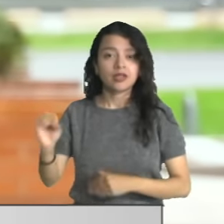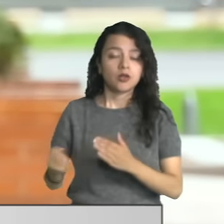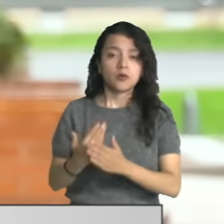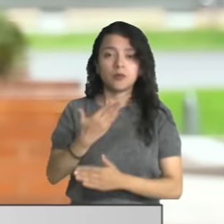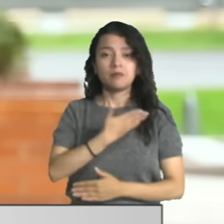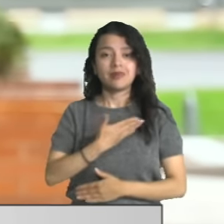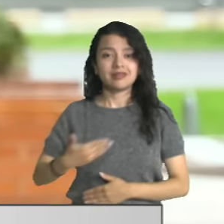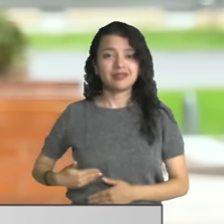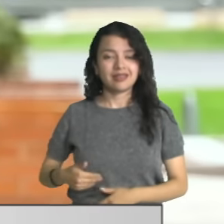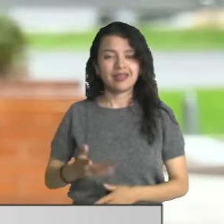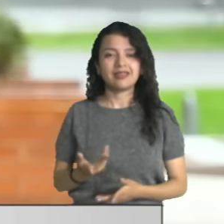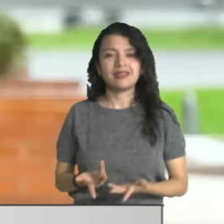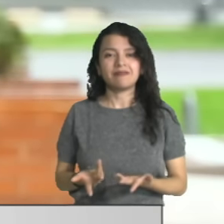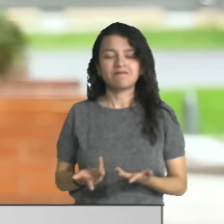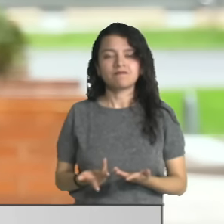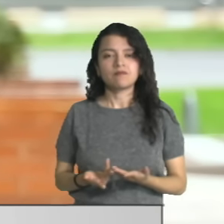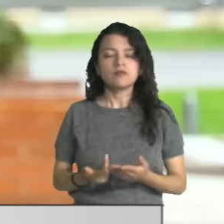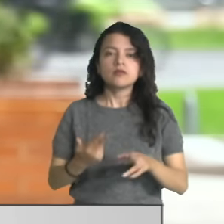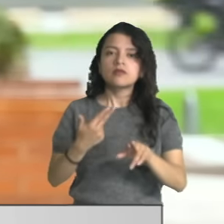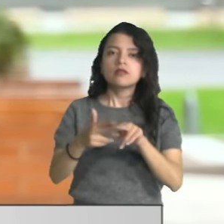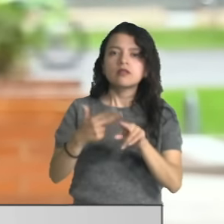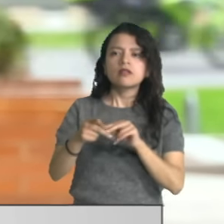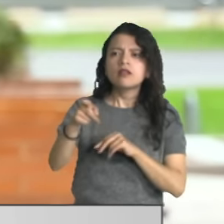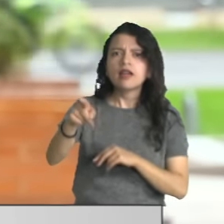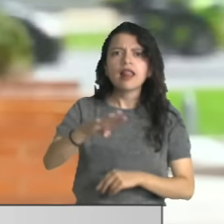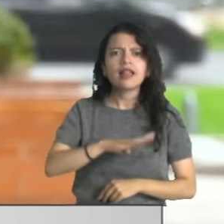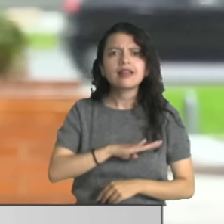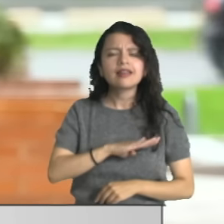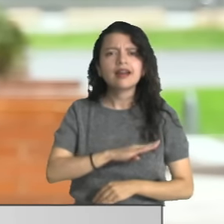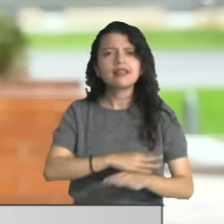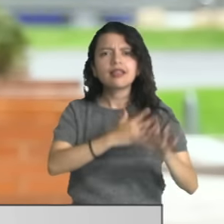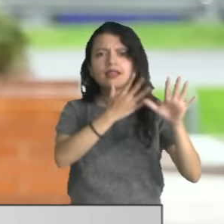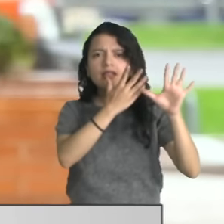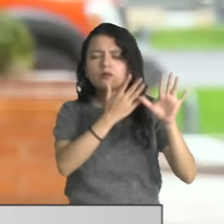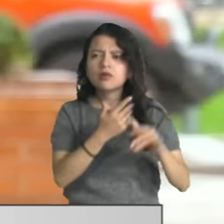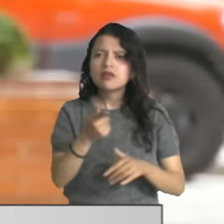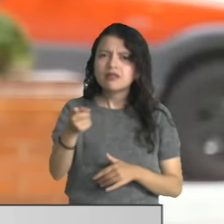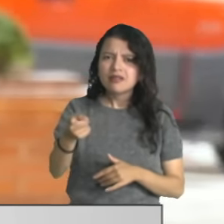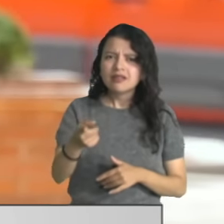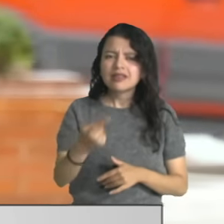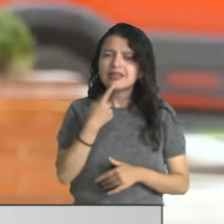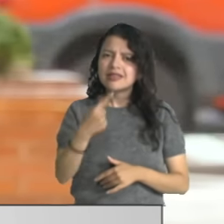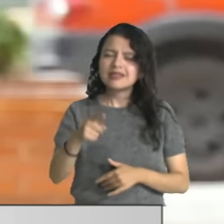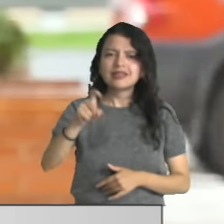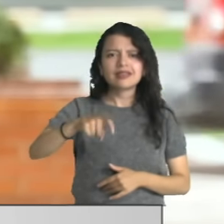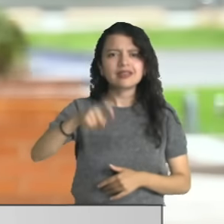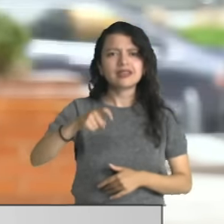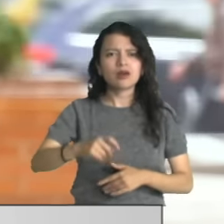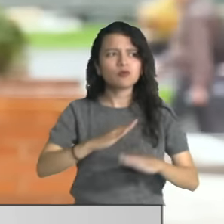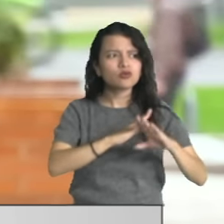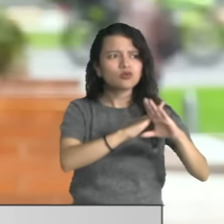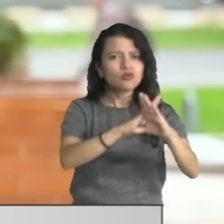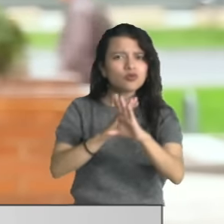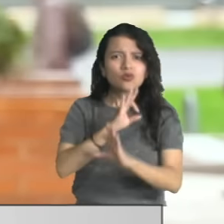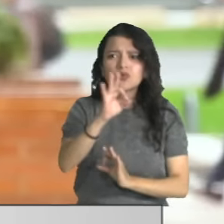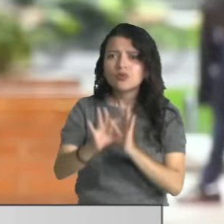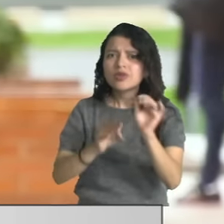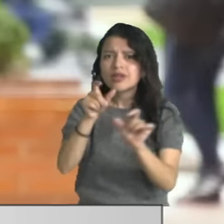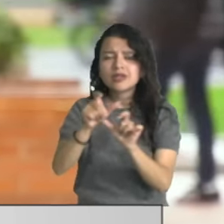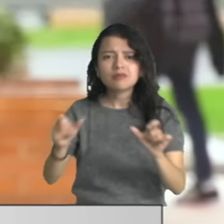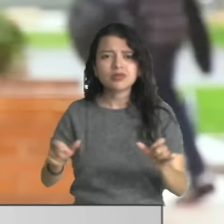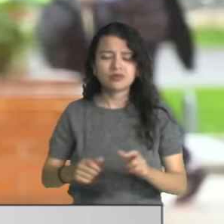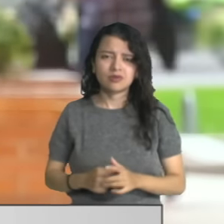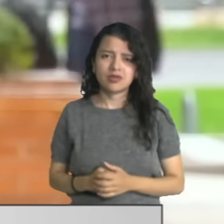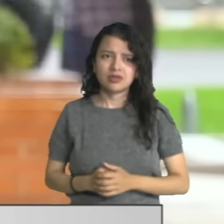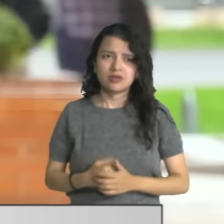agremiación, el alcalde de Itagüí, es mayor seguridad para los mandatarios, pero sobre todo para sus territorios. Dice que no se compadece que